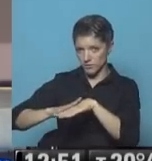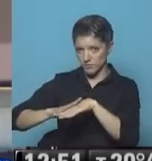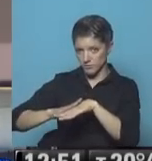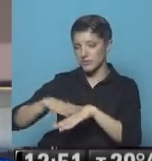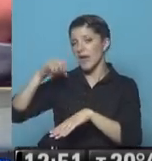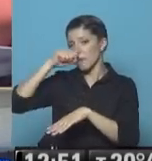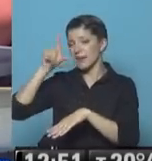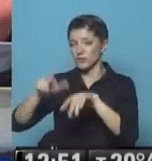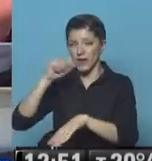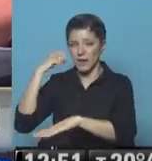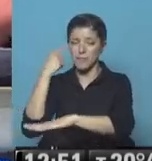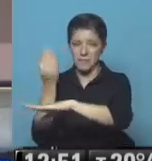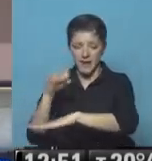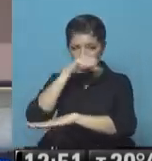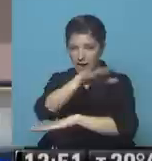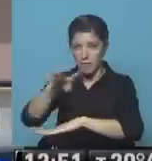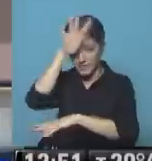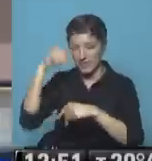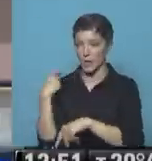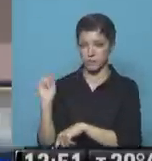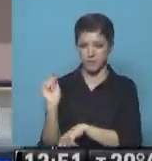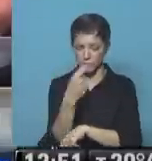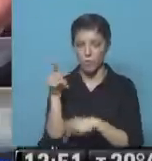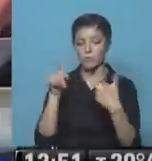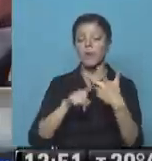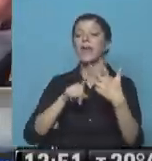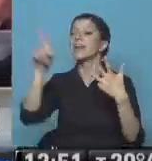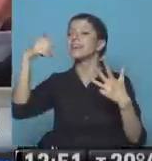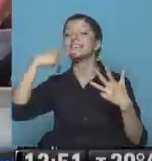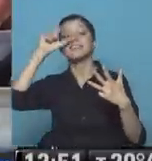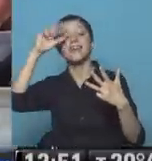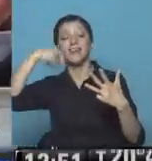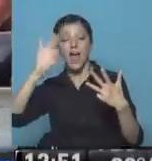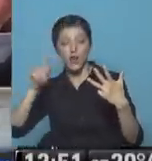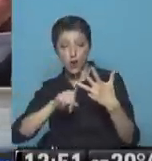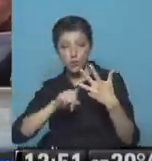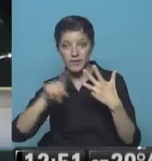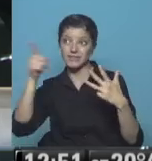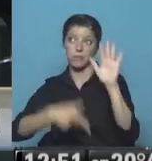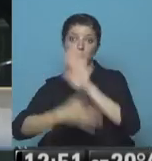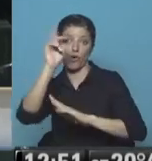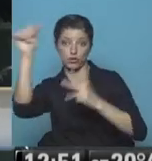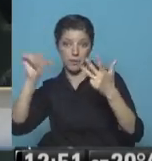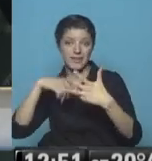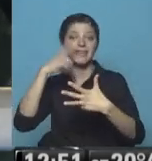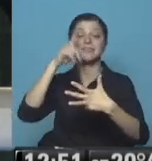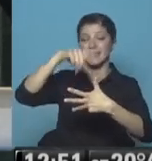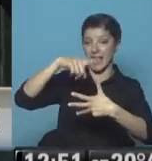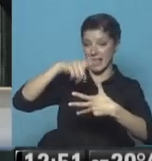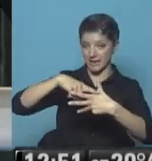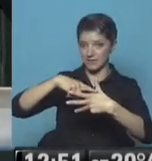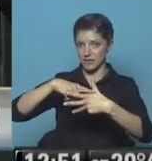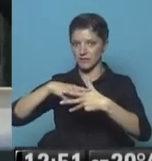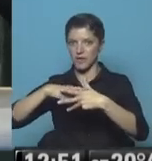indígenas. Serrano Elías, el presidente que está en Panamá en el exilio, dice que Otto Pérez Molina estableció una red de contrabando